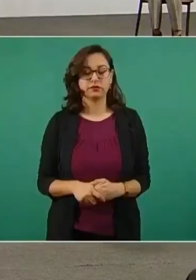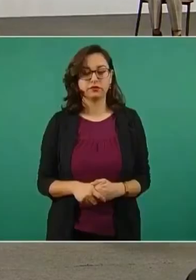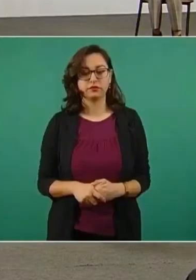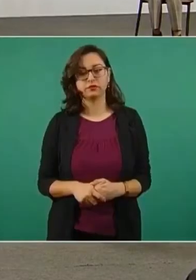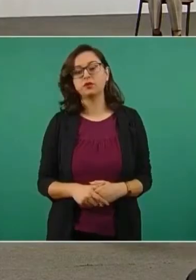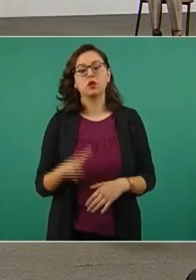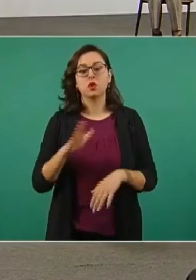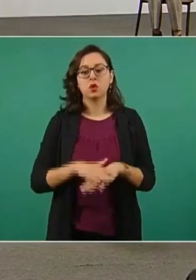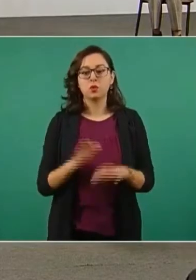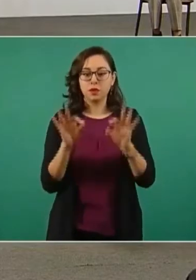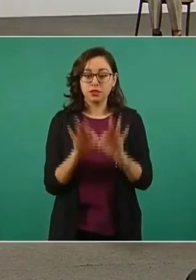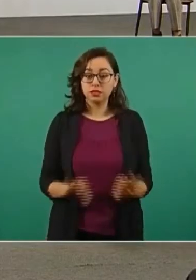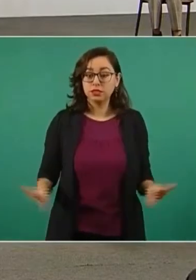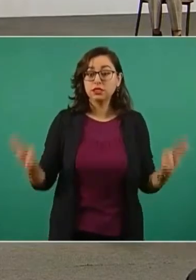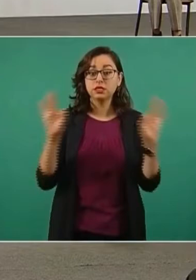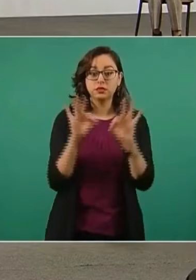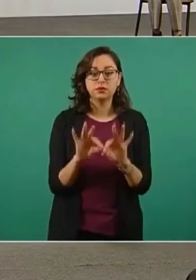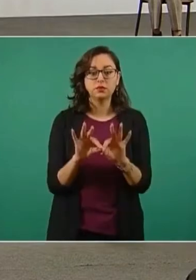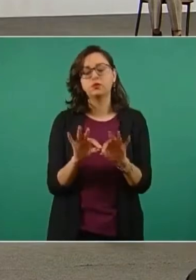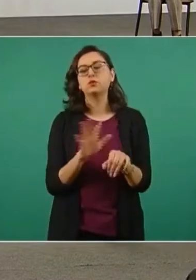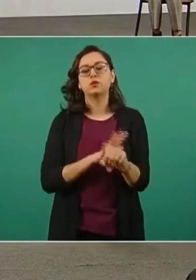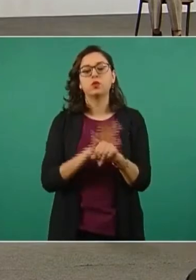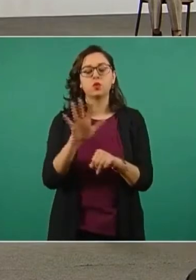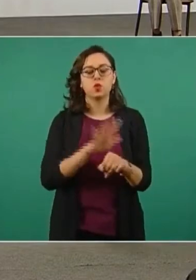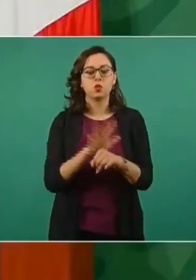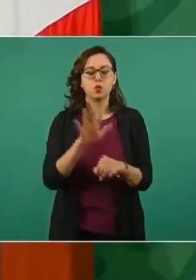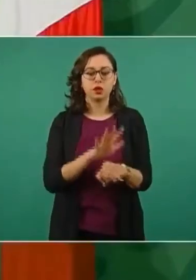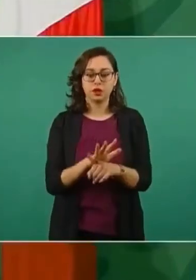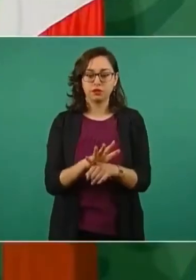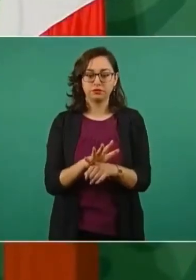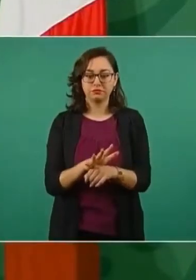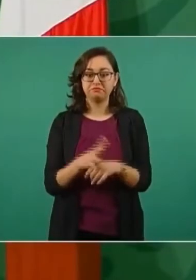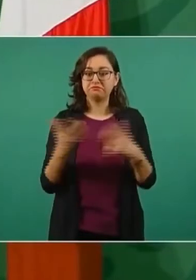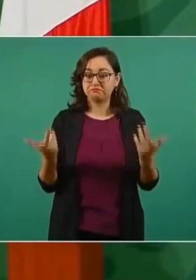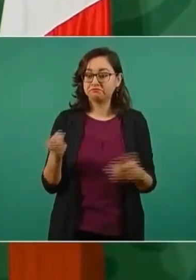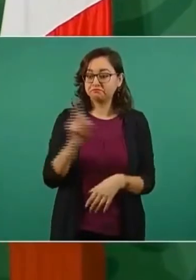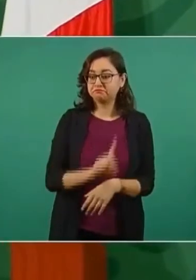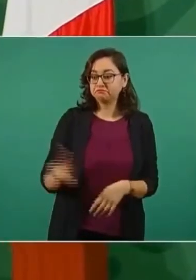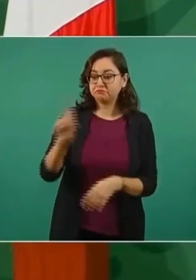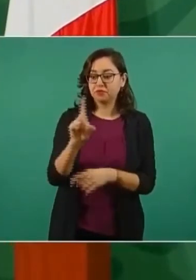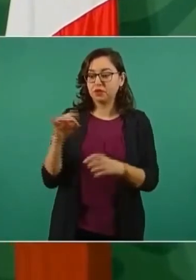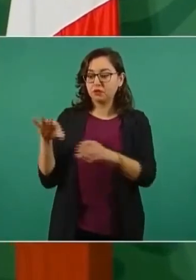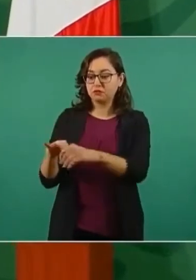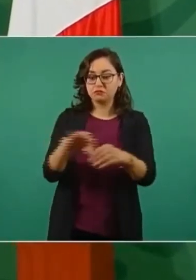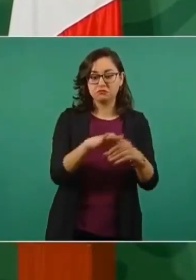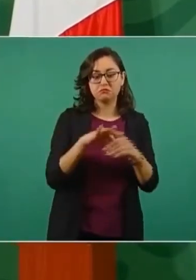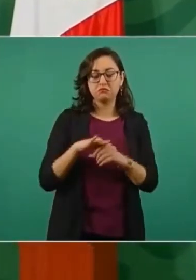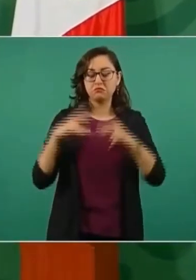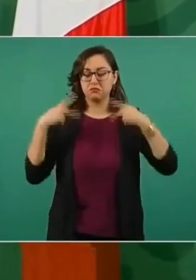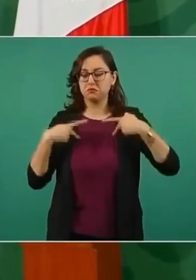es que se llevaron a cabo las elecciones, el pueblo se manifestó,